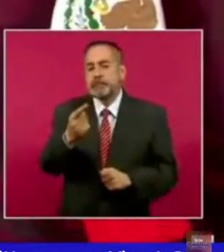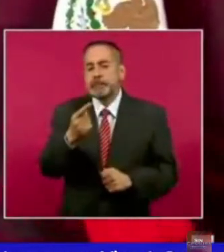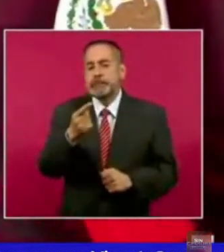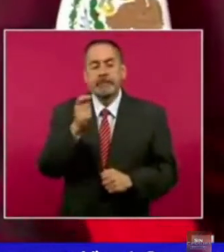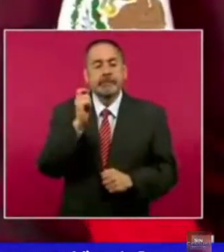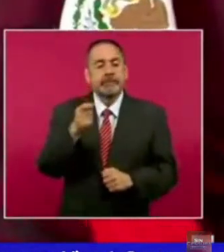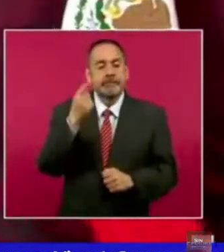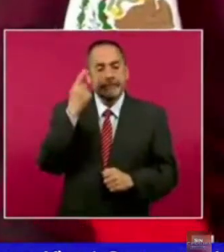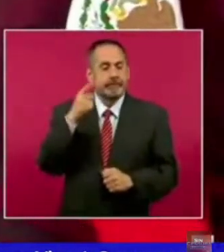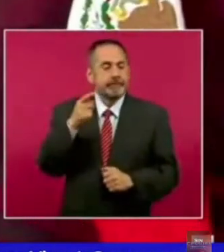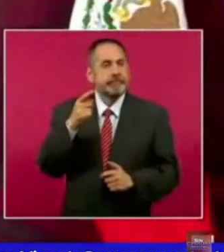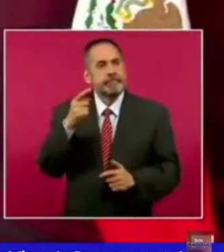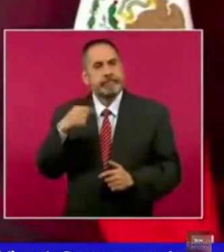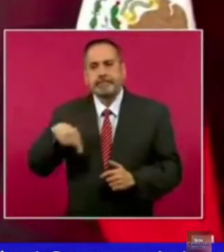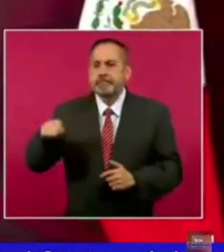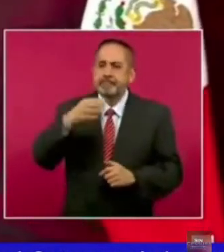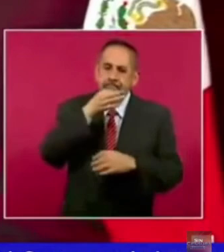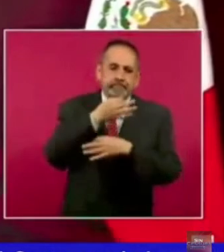como para que